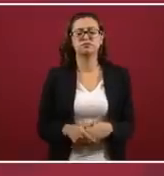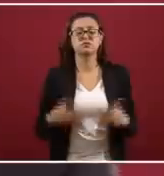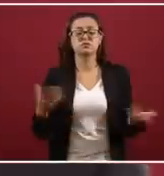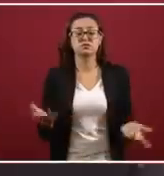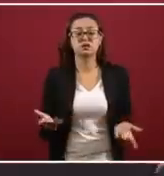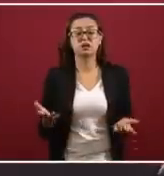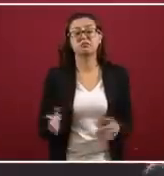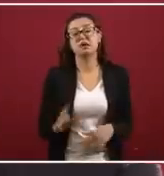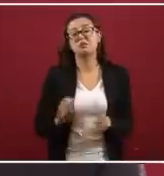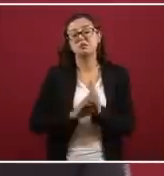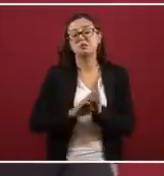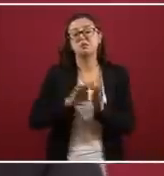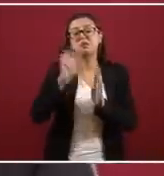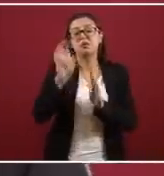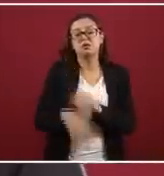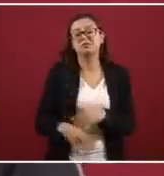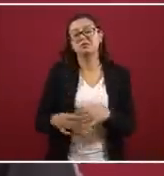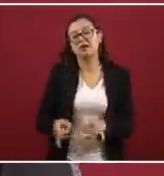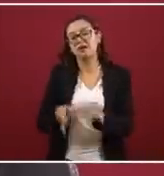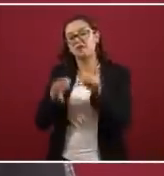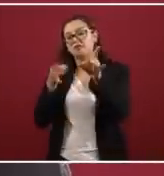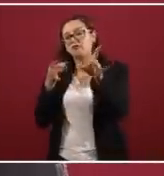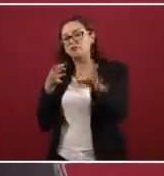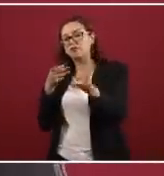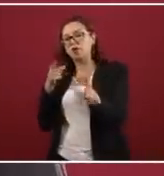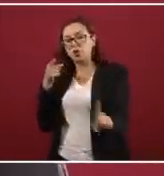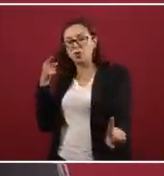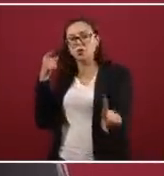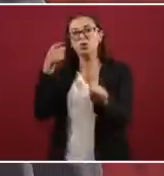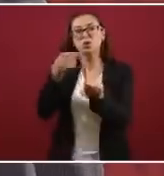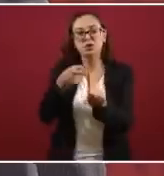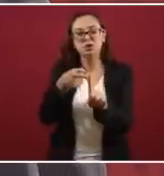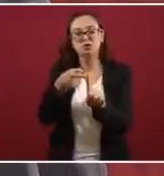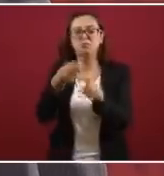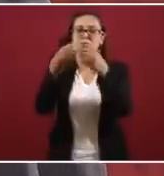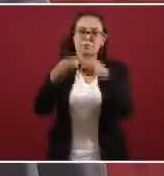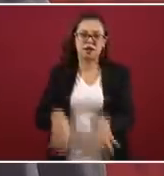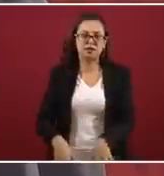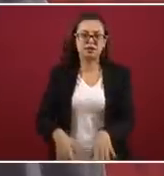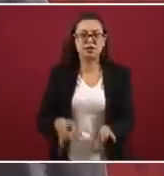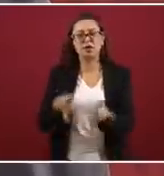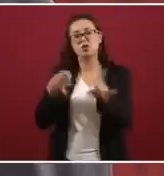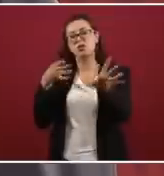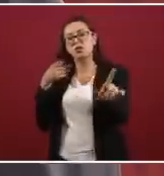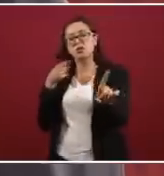perdiste. Y si no la ensartas, también.